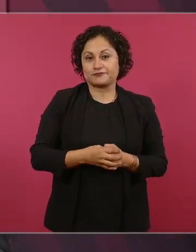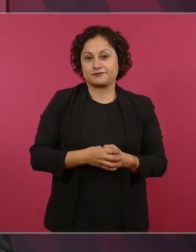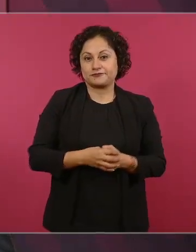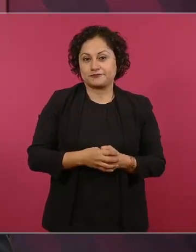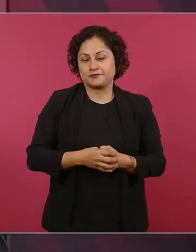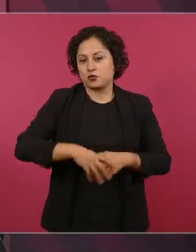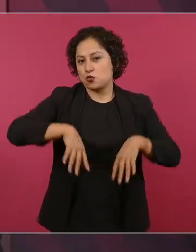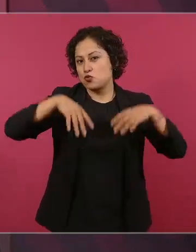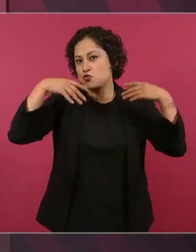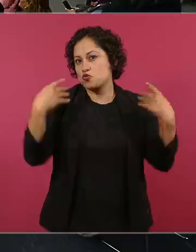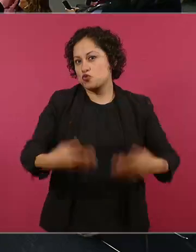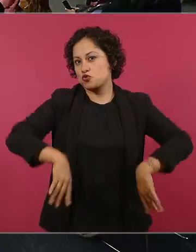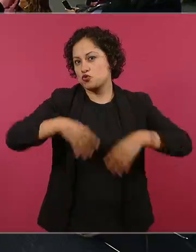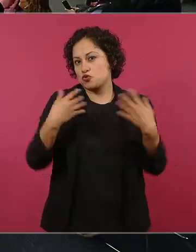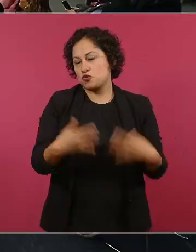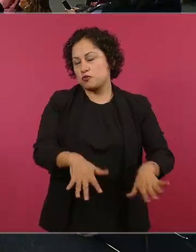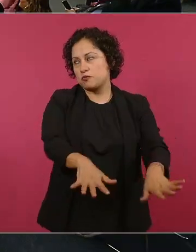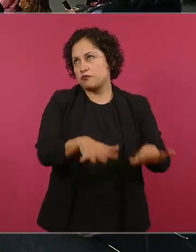batean.